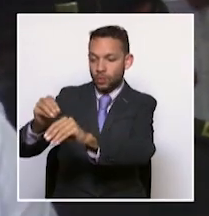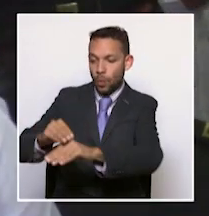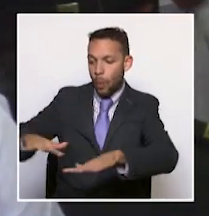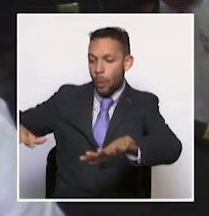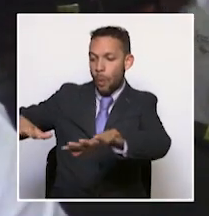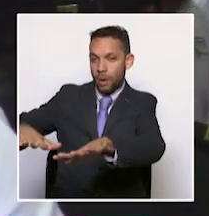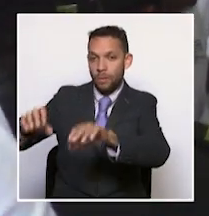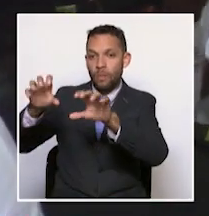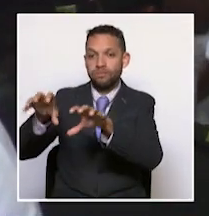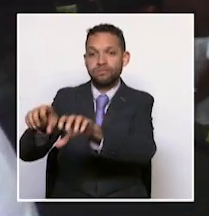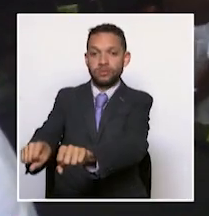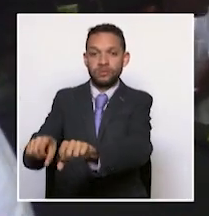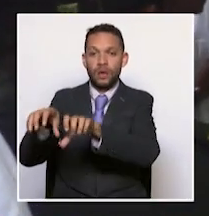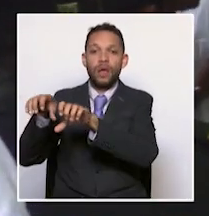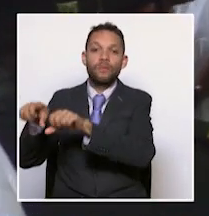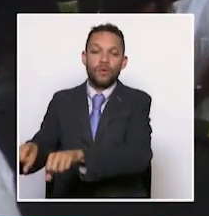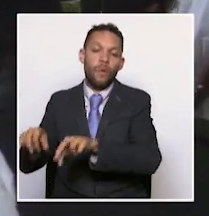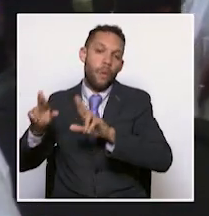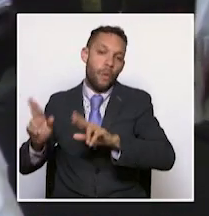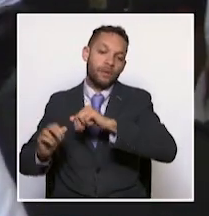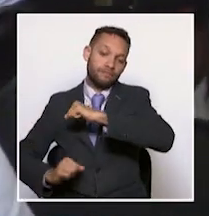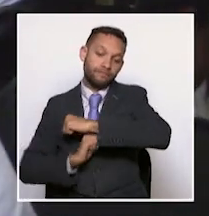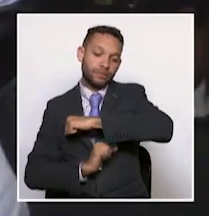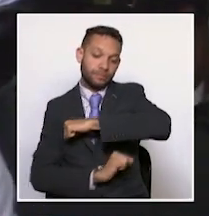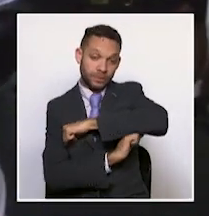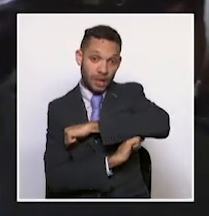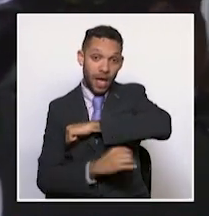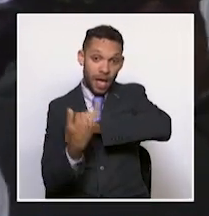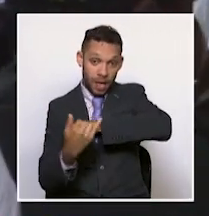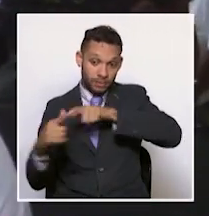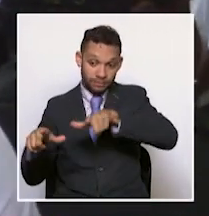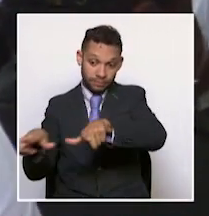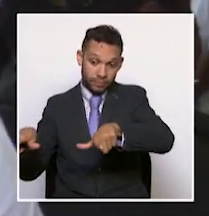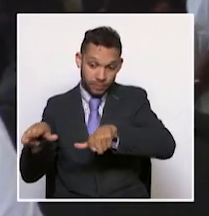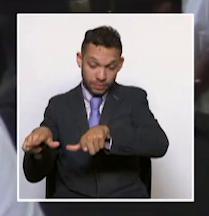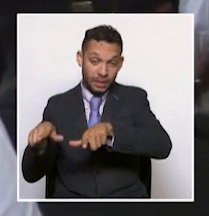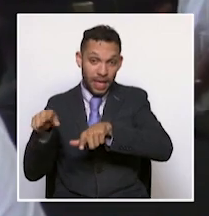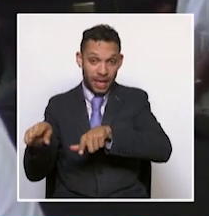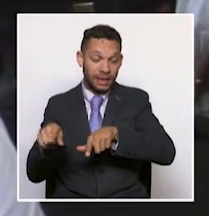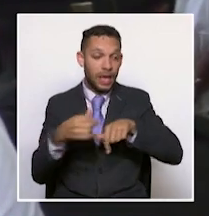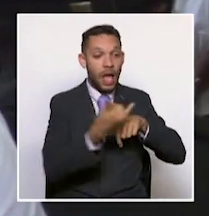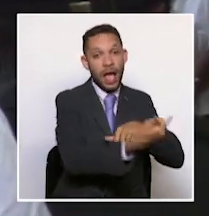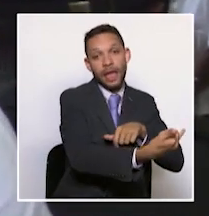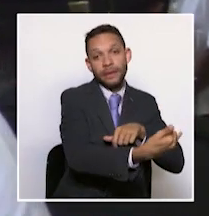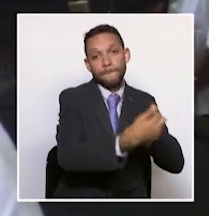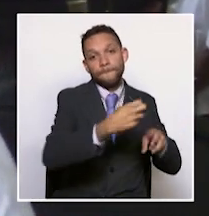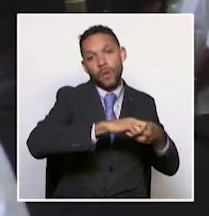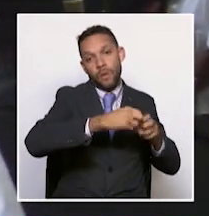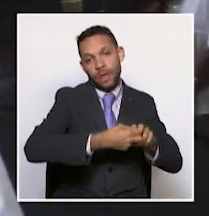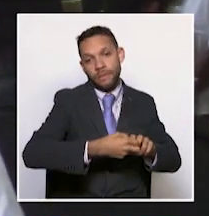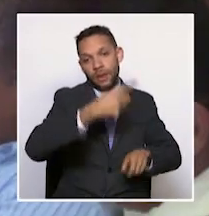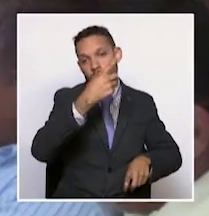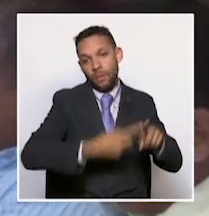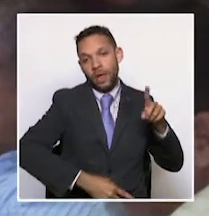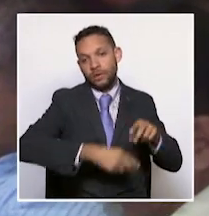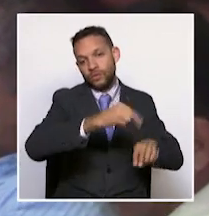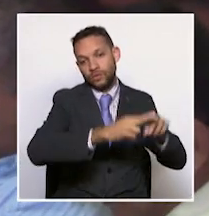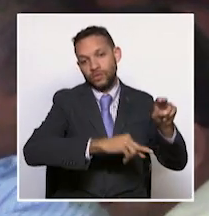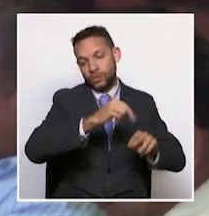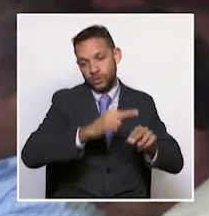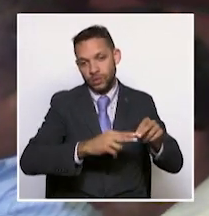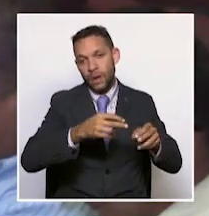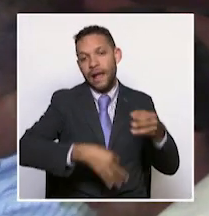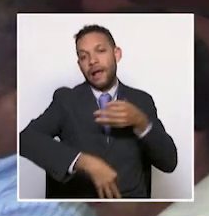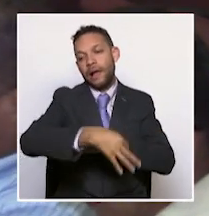que ojalá no tengan las dificultades técnicas que tienen los actuales, donde están el Alfonso López y el Bernardo Arias y el Pedro Pablo Belli. Las directivas